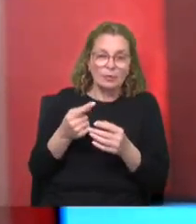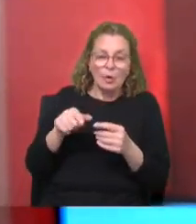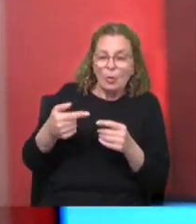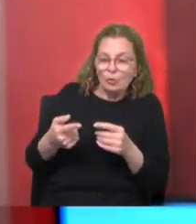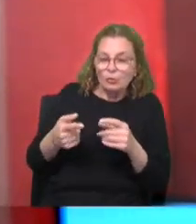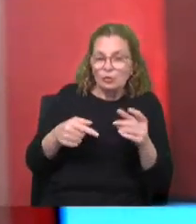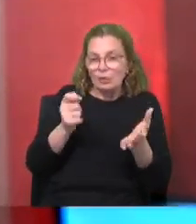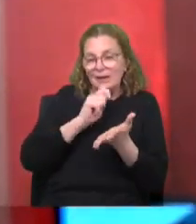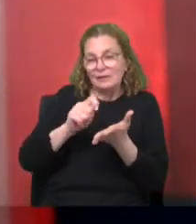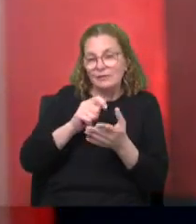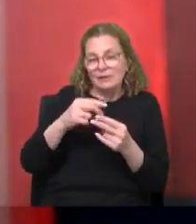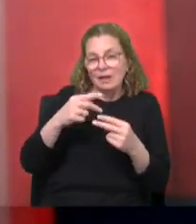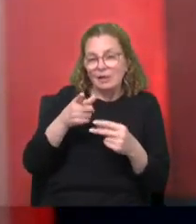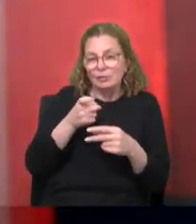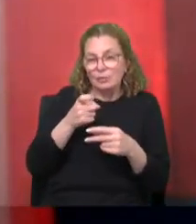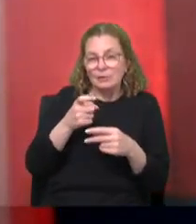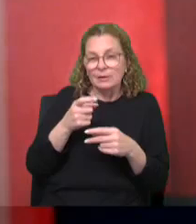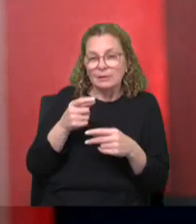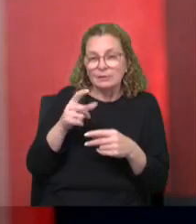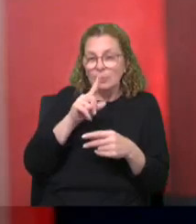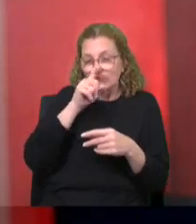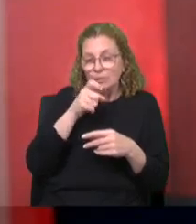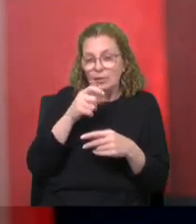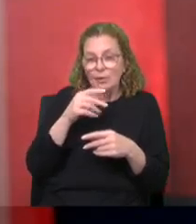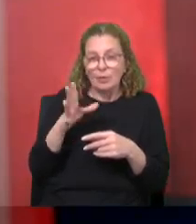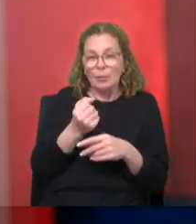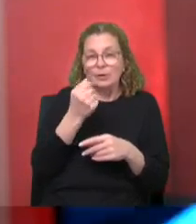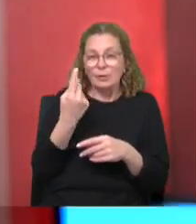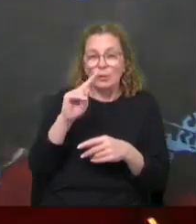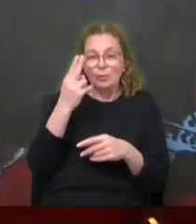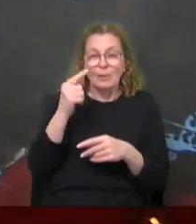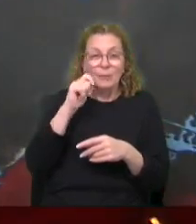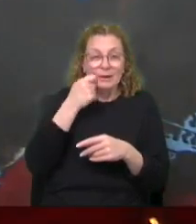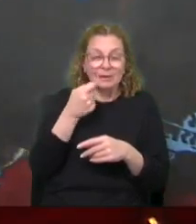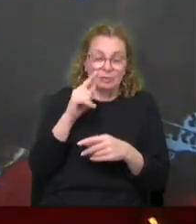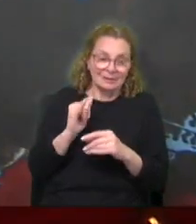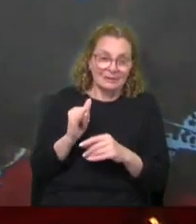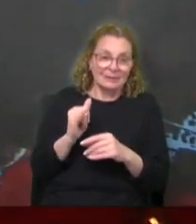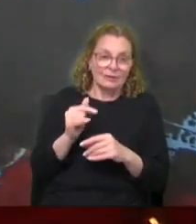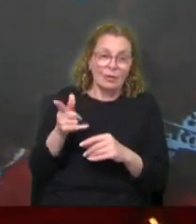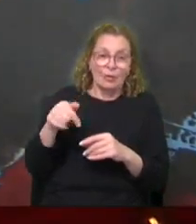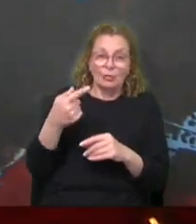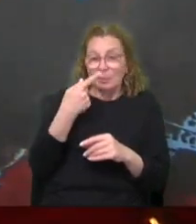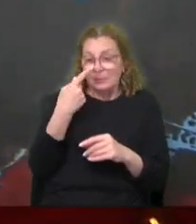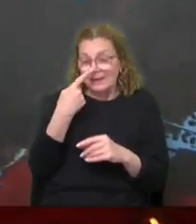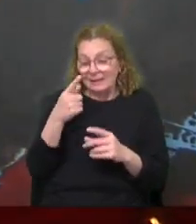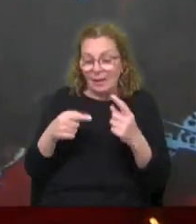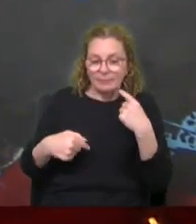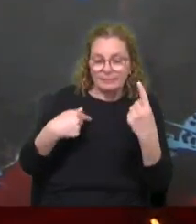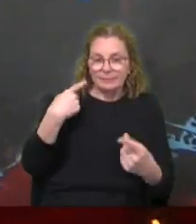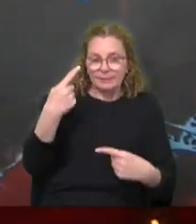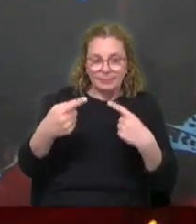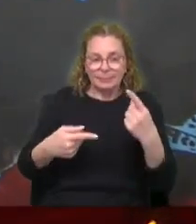otro, uno escribía en el Twitter, che, estuve en Montevideo Comics y pasé bárbaro, descubrí que en Uruguay hay una movida que está buenísima, no sé qué, y entonces otro se interesaba y así. Claro.